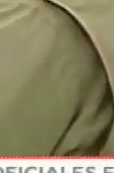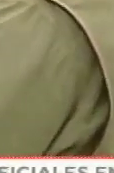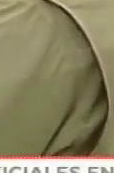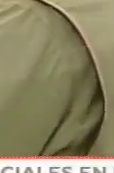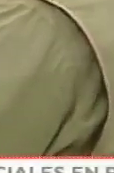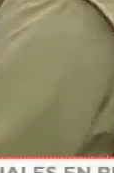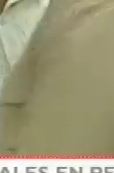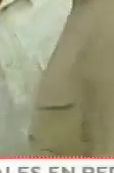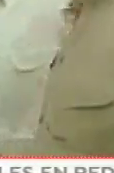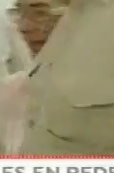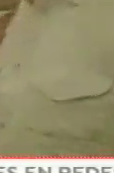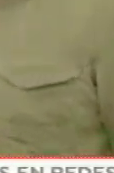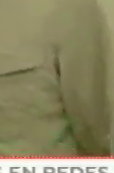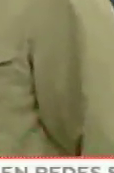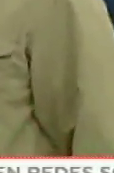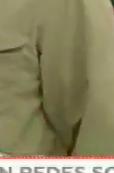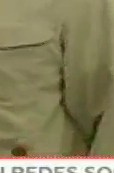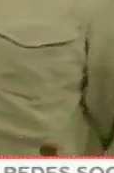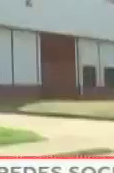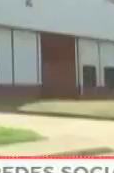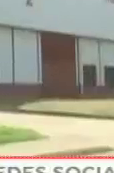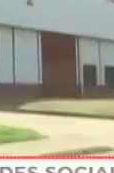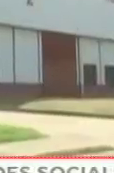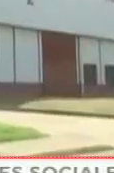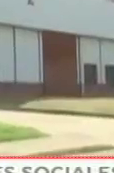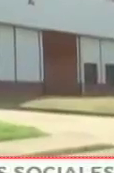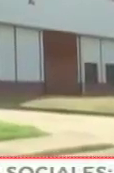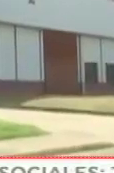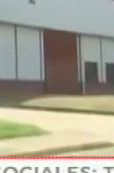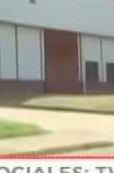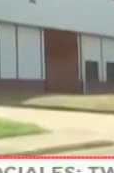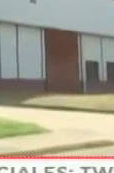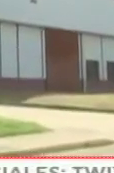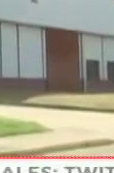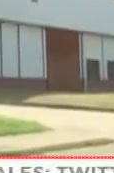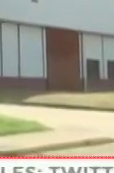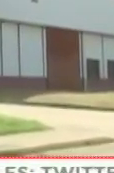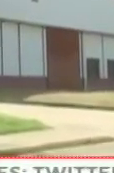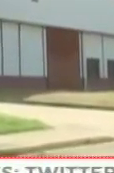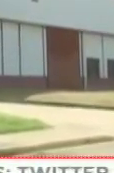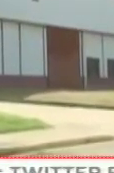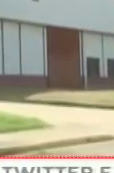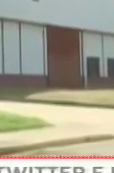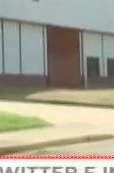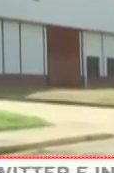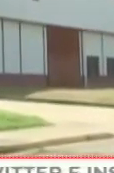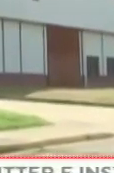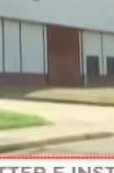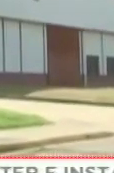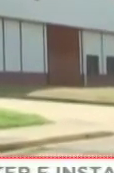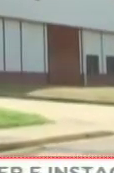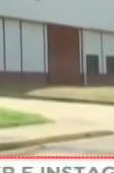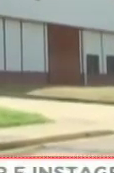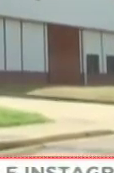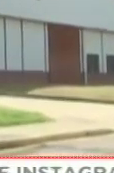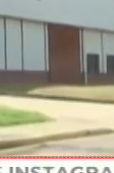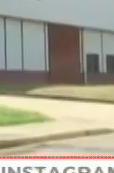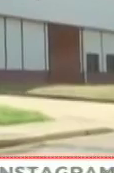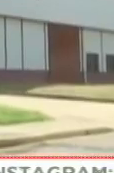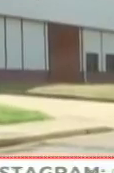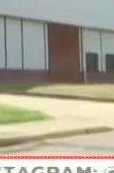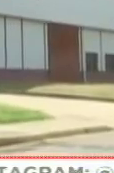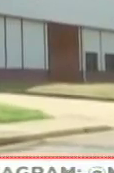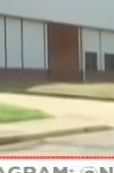también son fabricados en este lugar en el cual nos encontramos el día de hoy. Destacar que